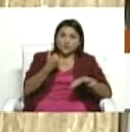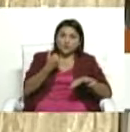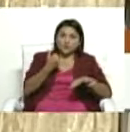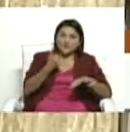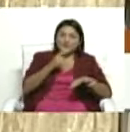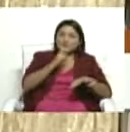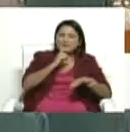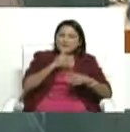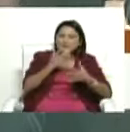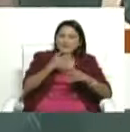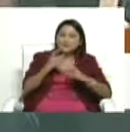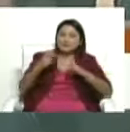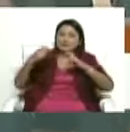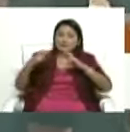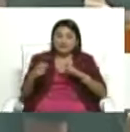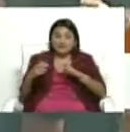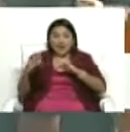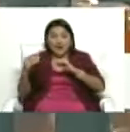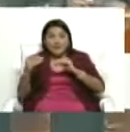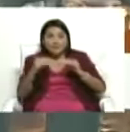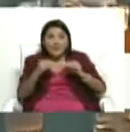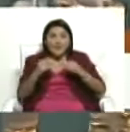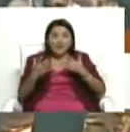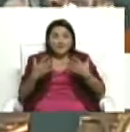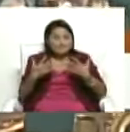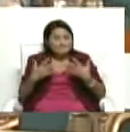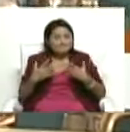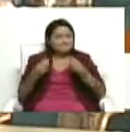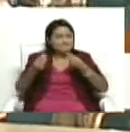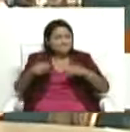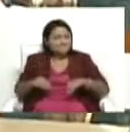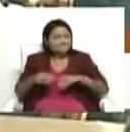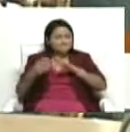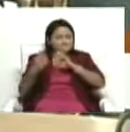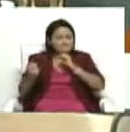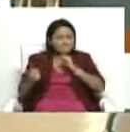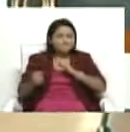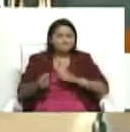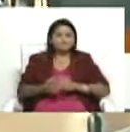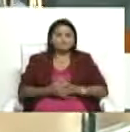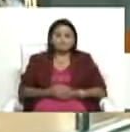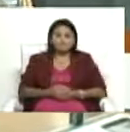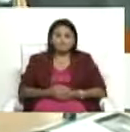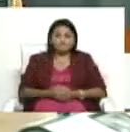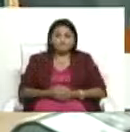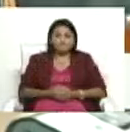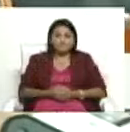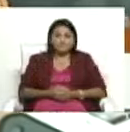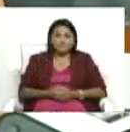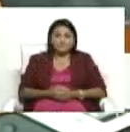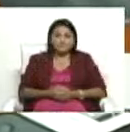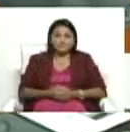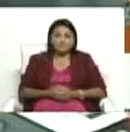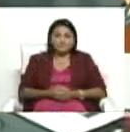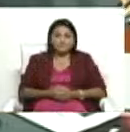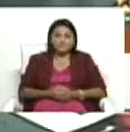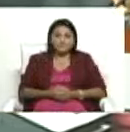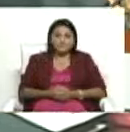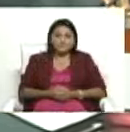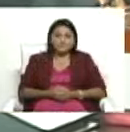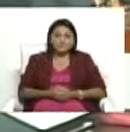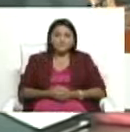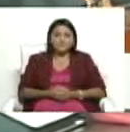complejo, que es construir y reconstruir, lo que es complejo, que es buscar fórmulas de